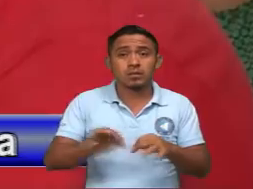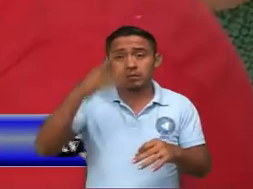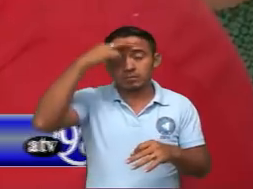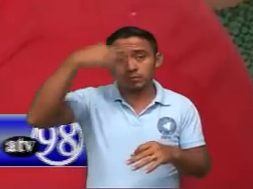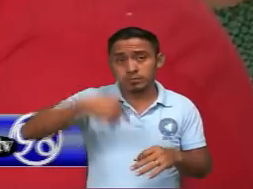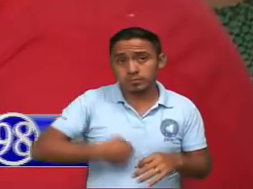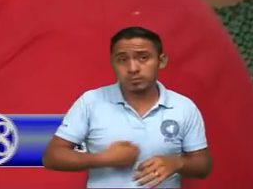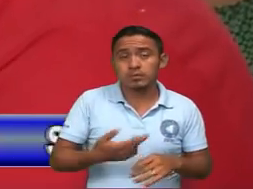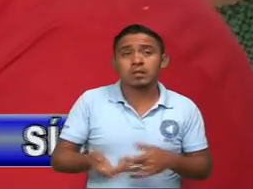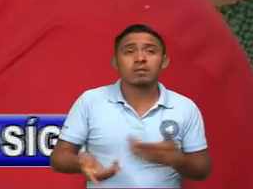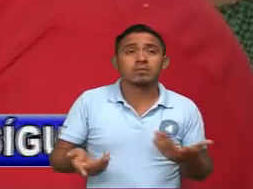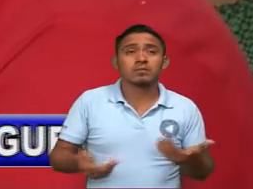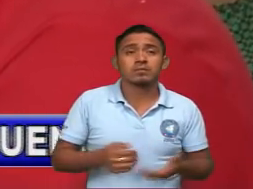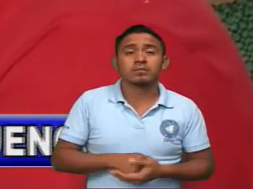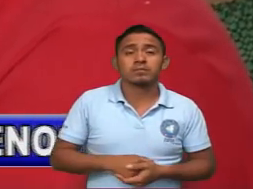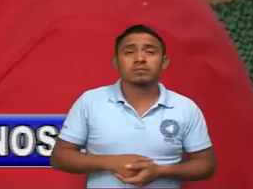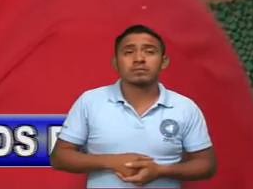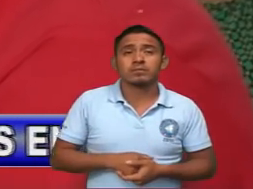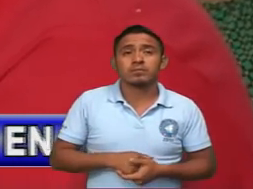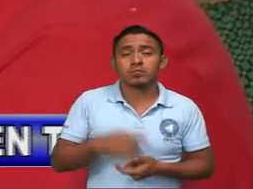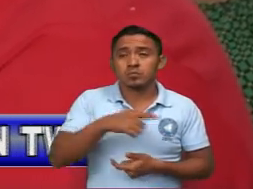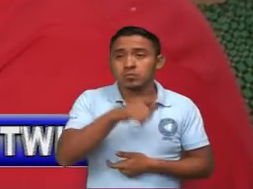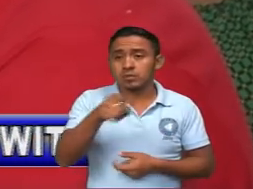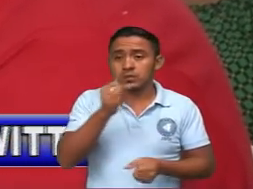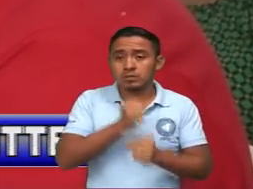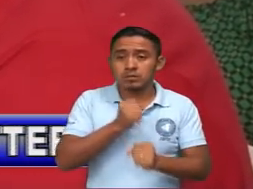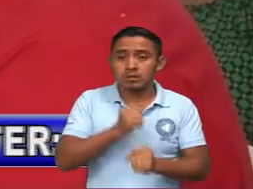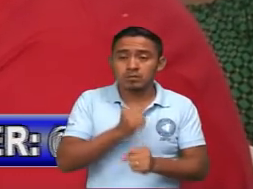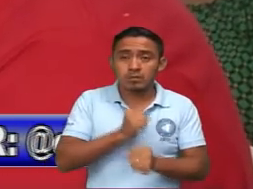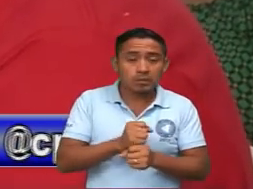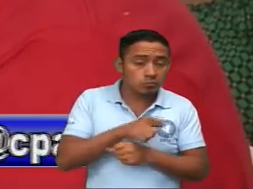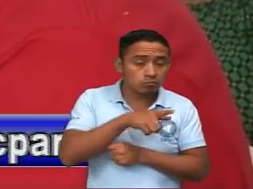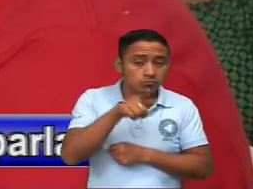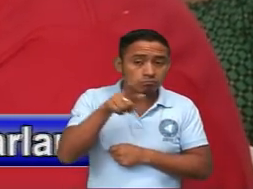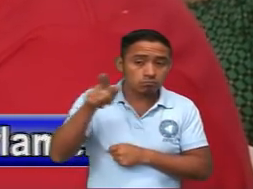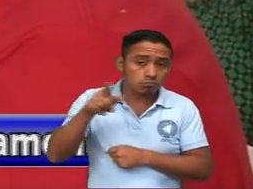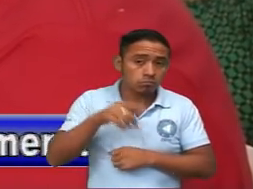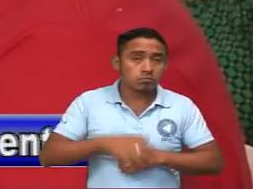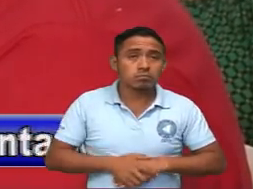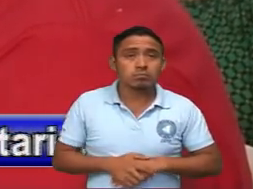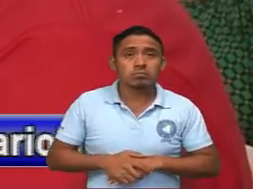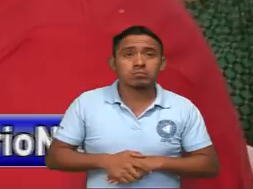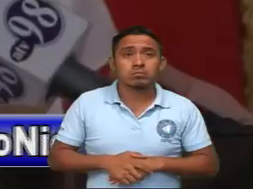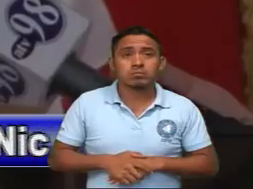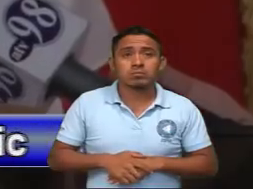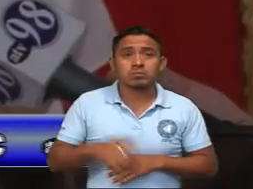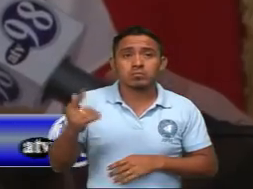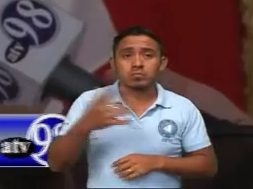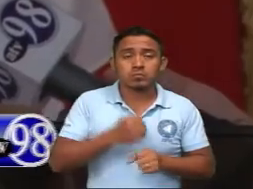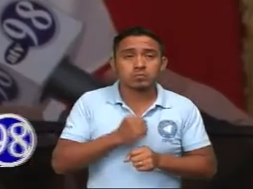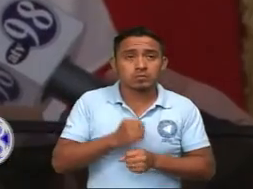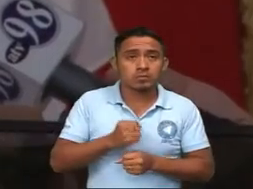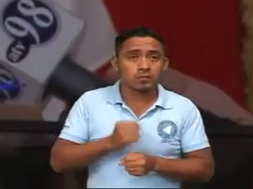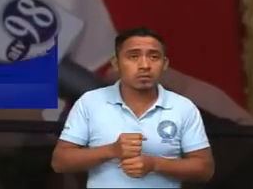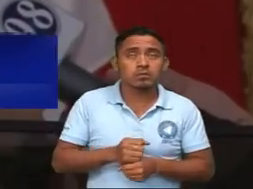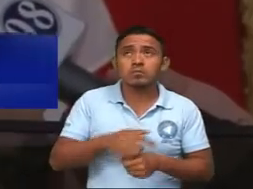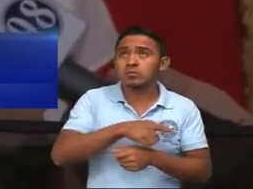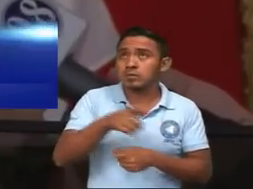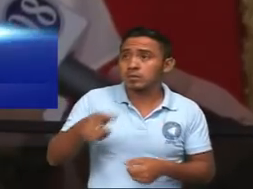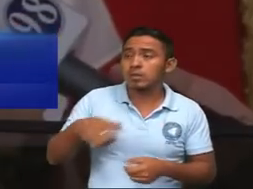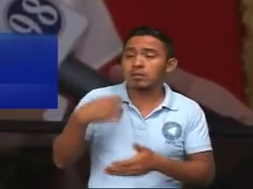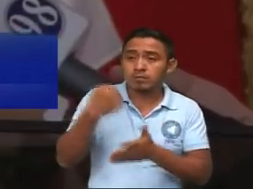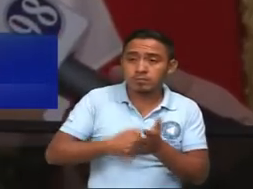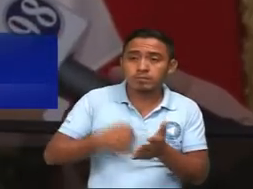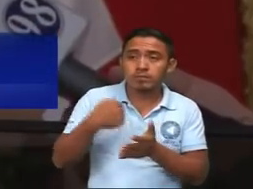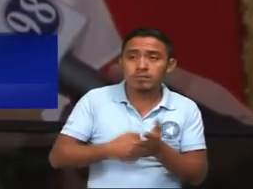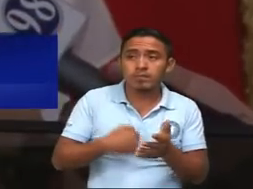sujetos protagonistas. Son los obreros, son los trabajadores, son los trabajadores. Y por lo tanto